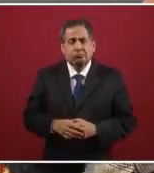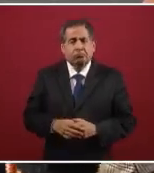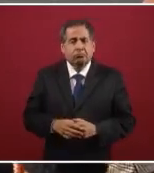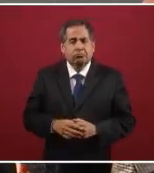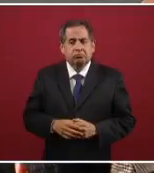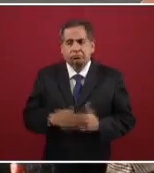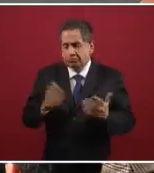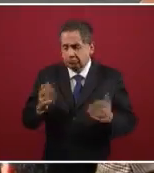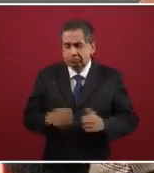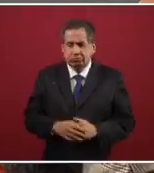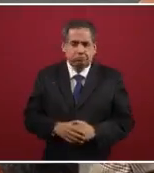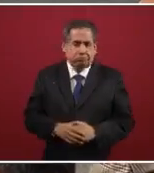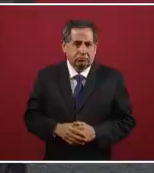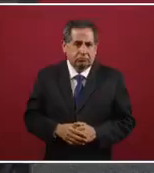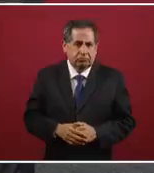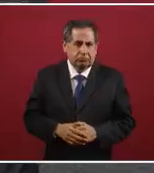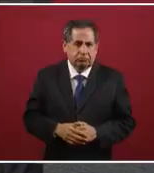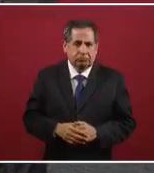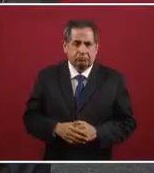bueno,